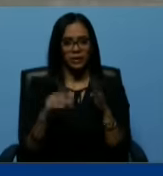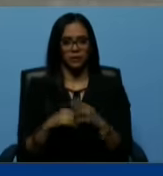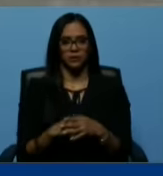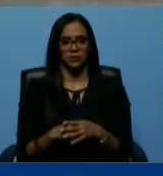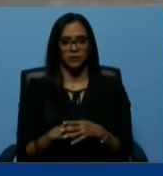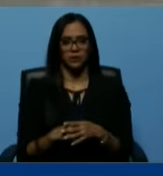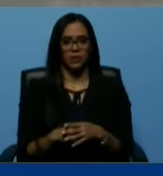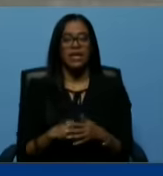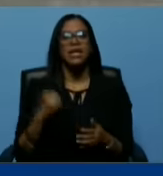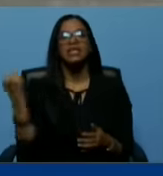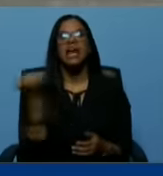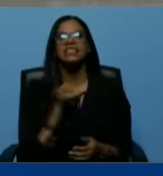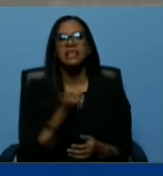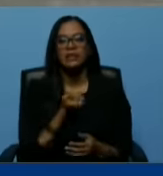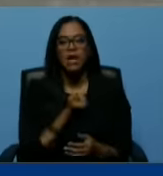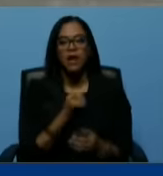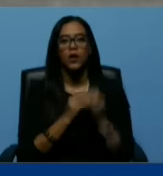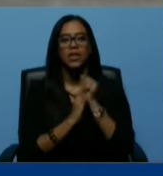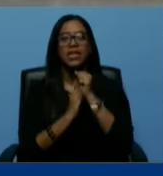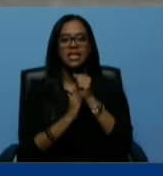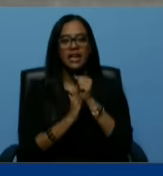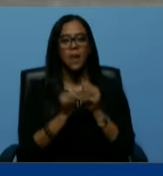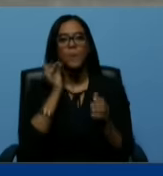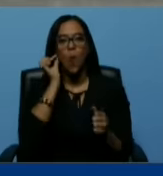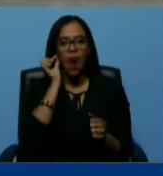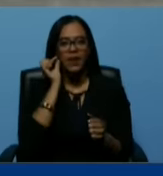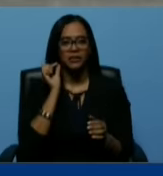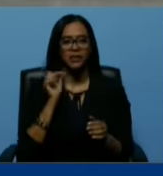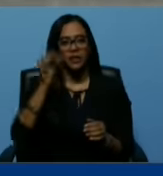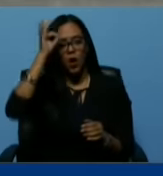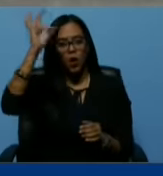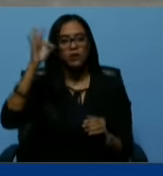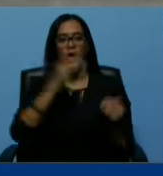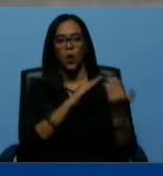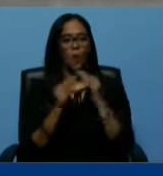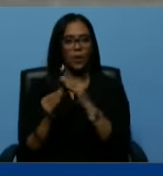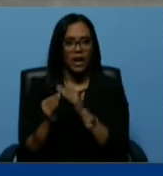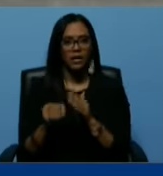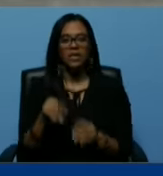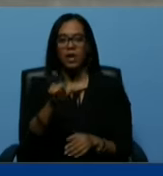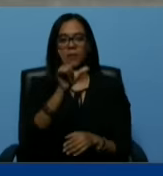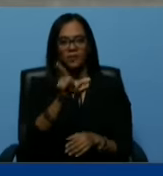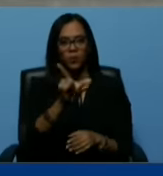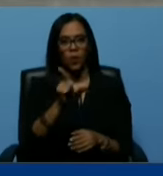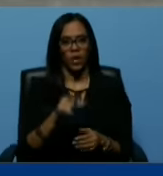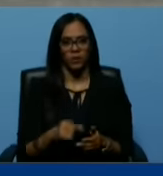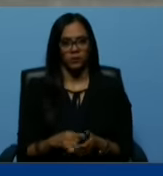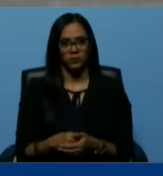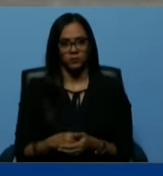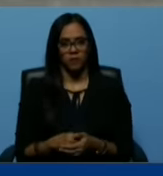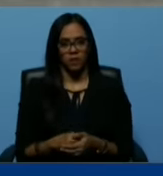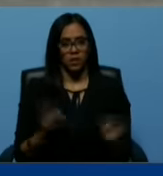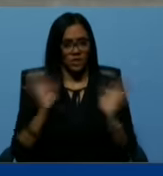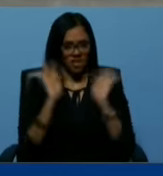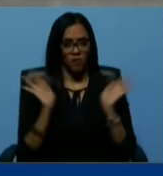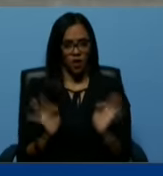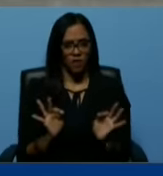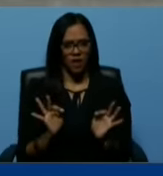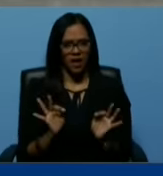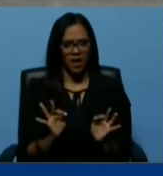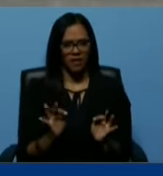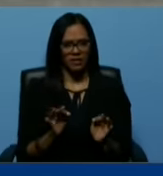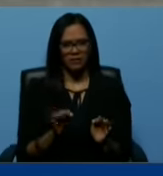que asesinaron líderes, mujeres de los consejos comunales y del PSUV de manera